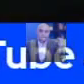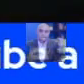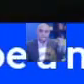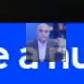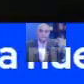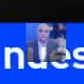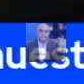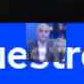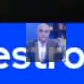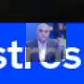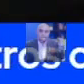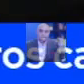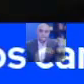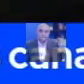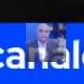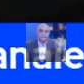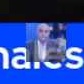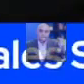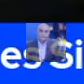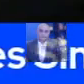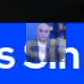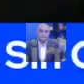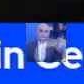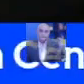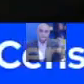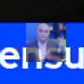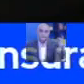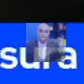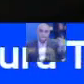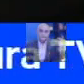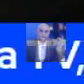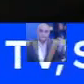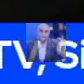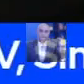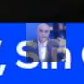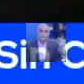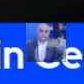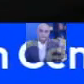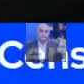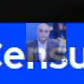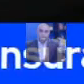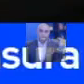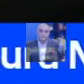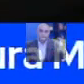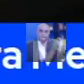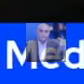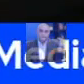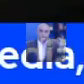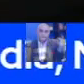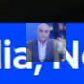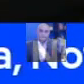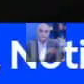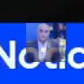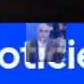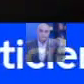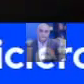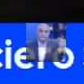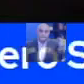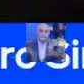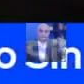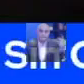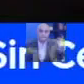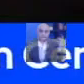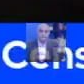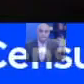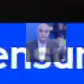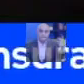Estados Unidos. Hasta apenas antier, ningún medio de Estados Unidos le estaba